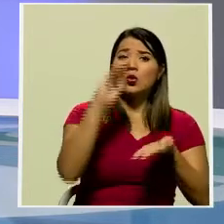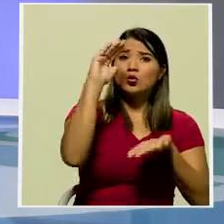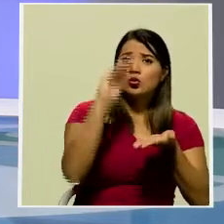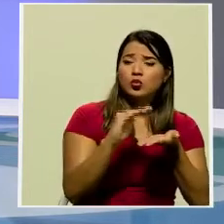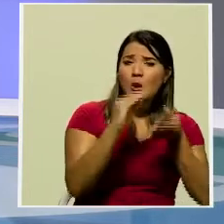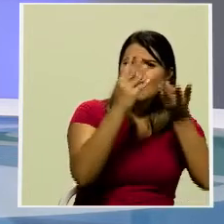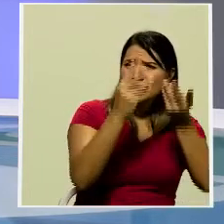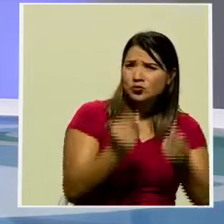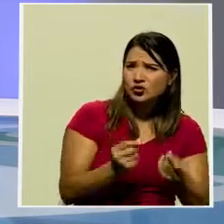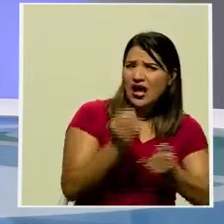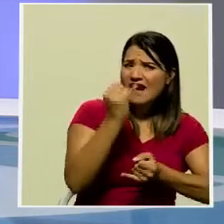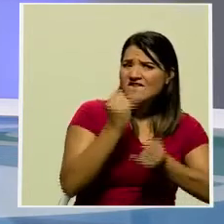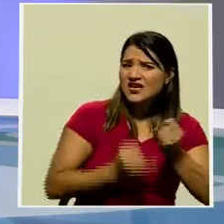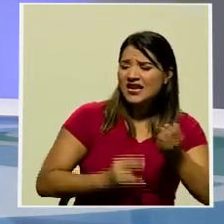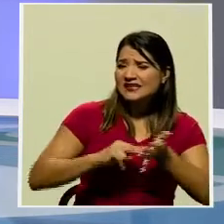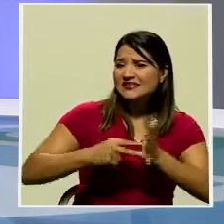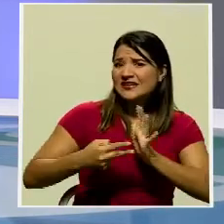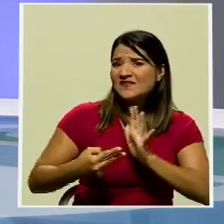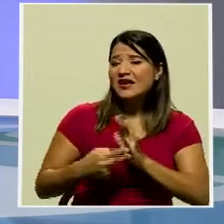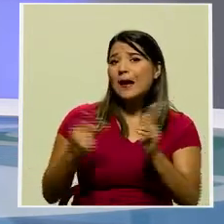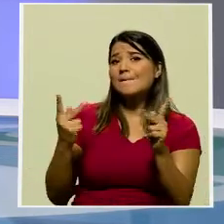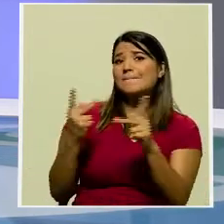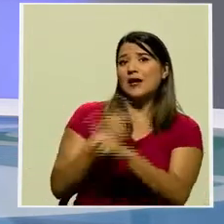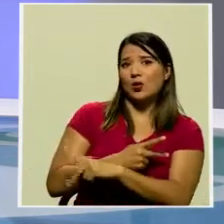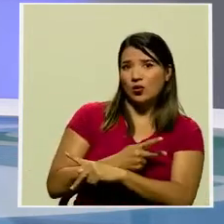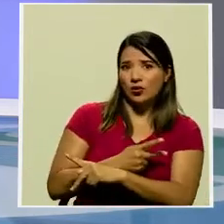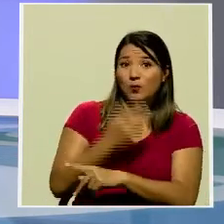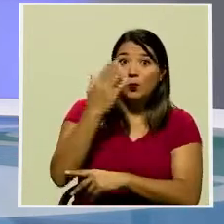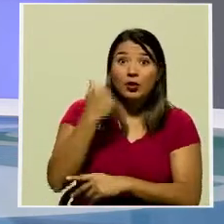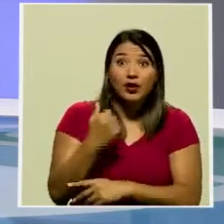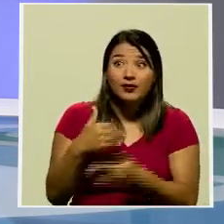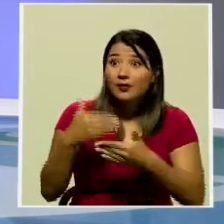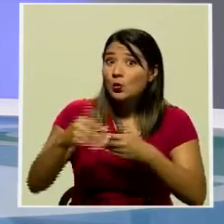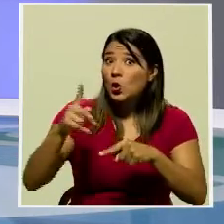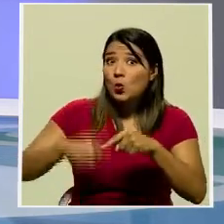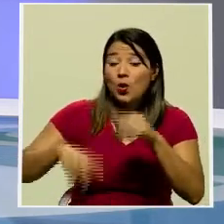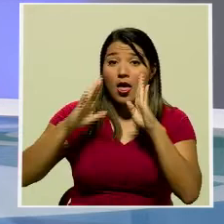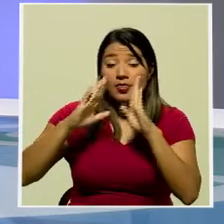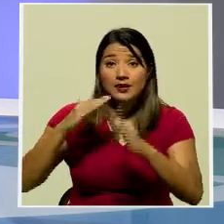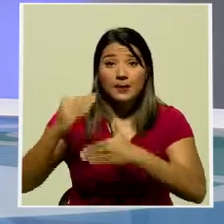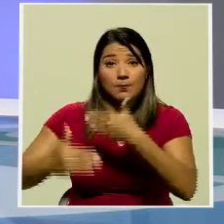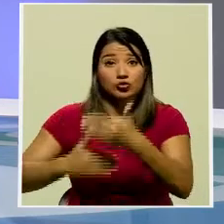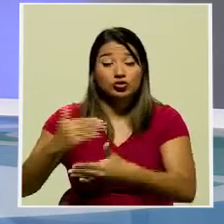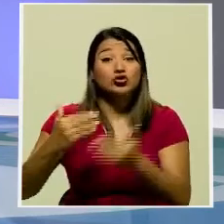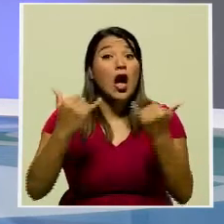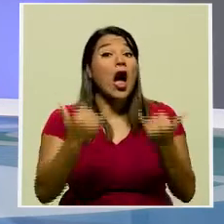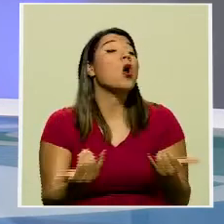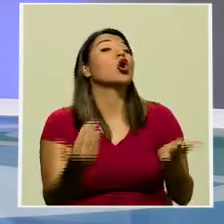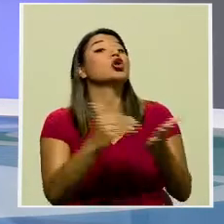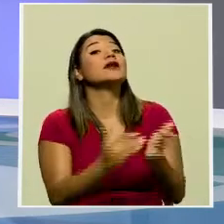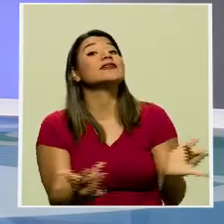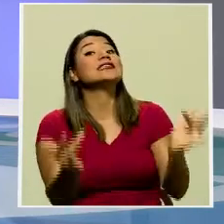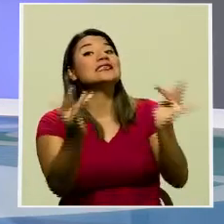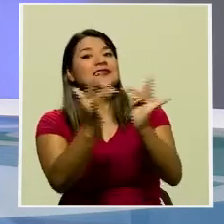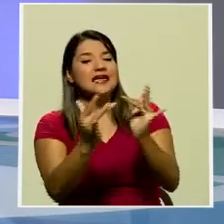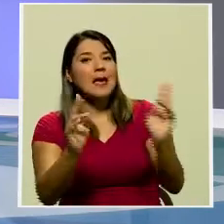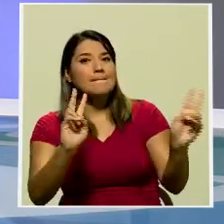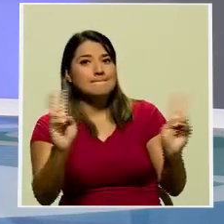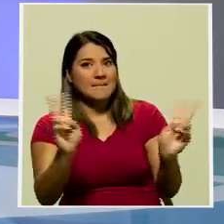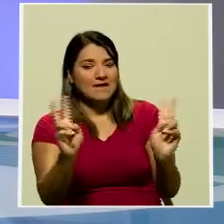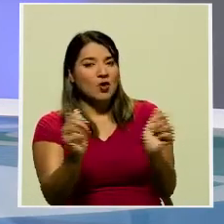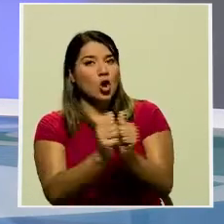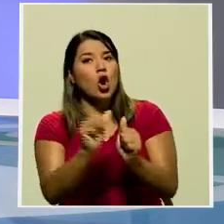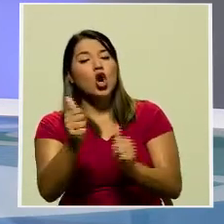perder por la falta de atender estos procesos. Vamos a otro pase en vivo ahora. Un grupo de 14 diputados